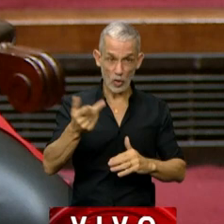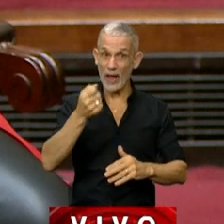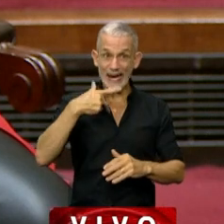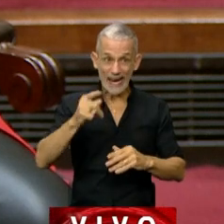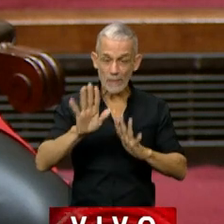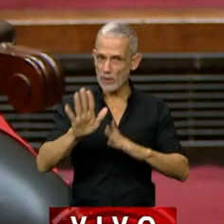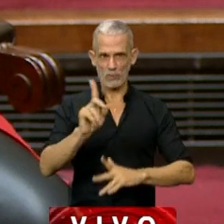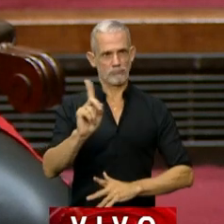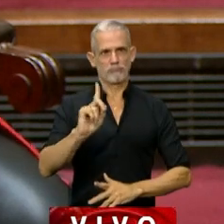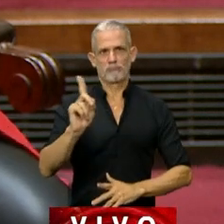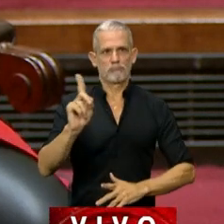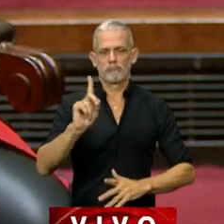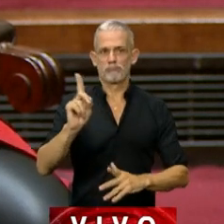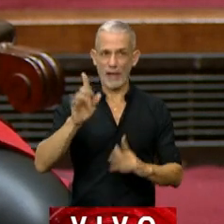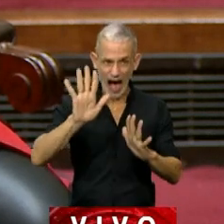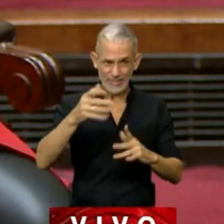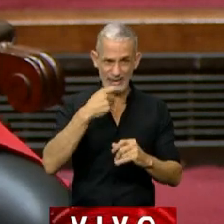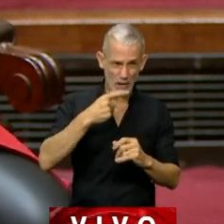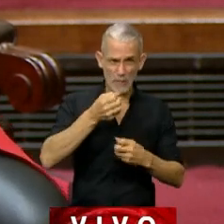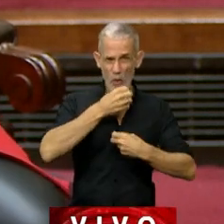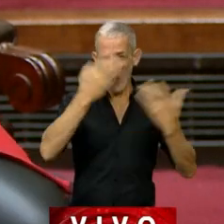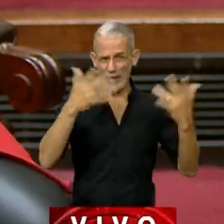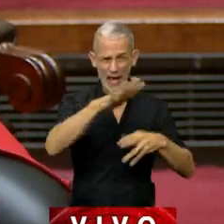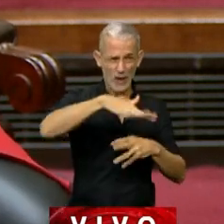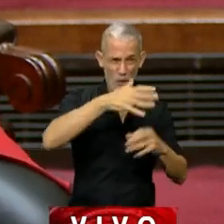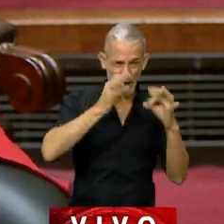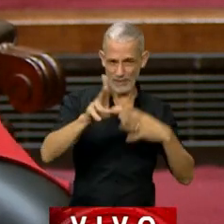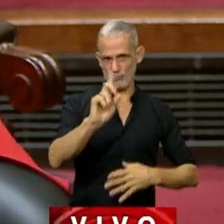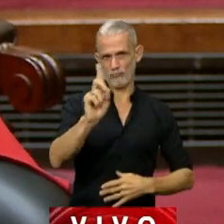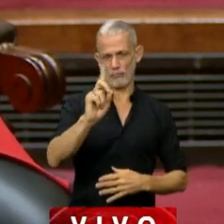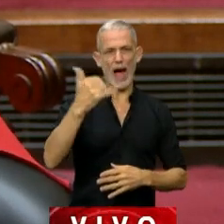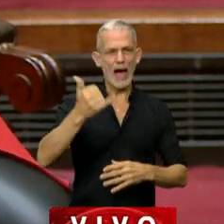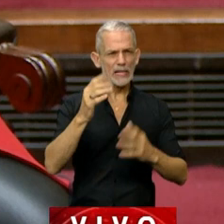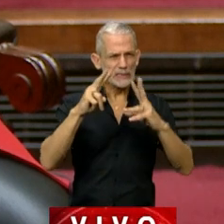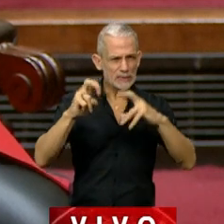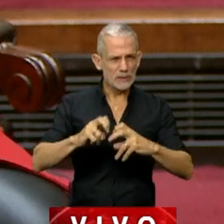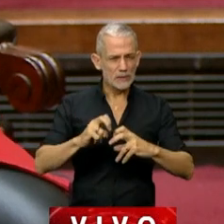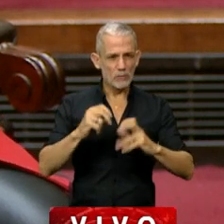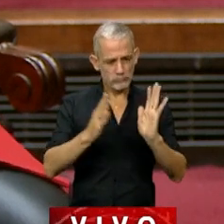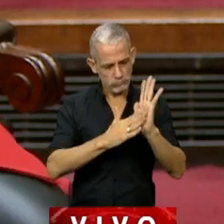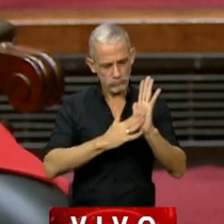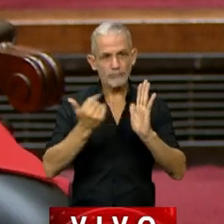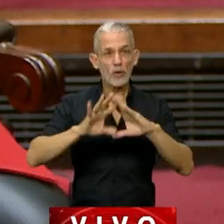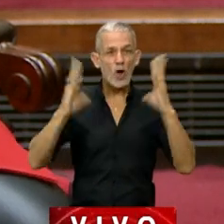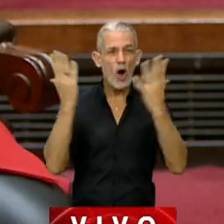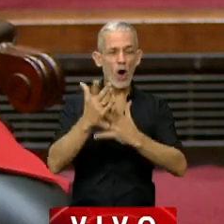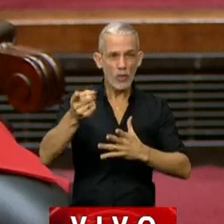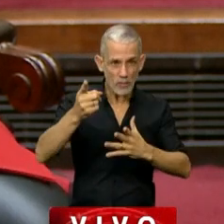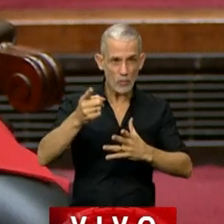no son eso, claramente no son esos. Hay trabajos que nos están mostrando que en el mundo